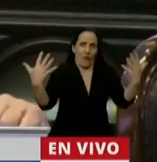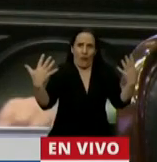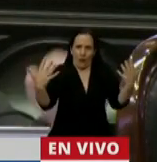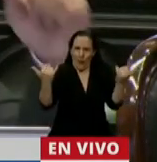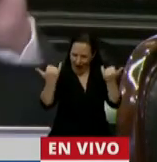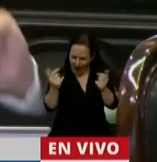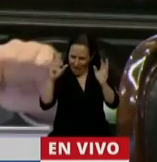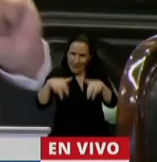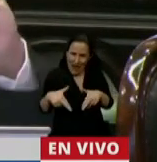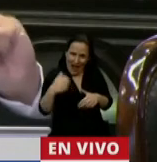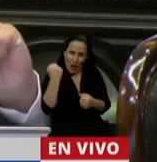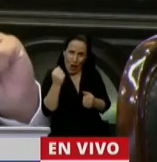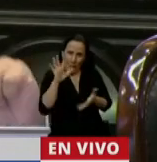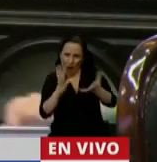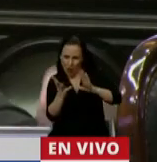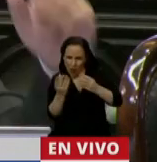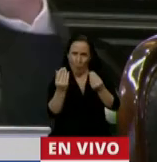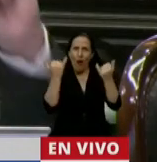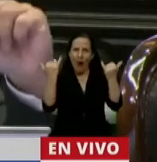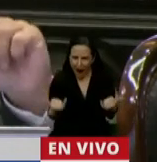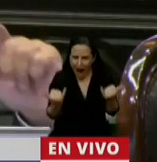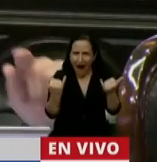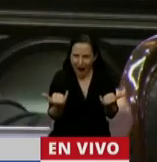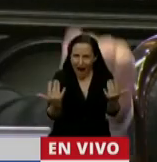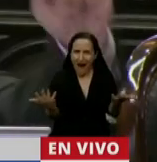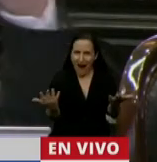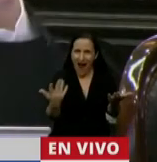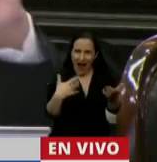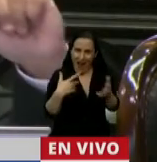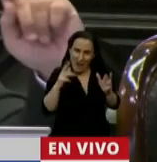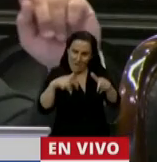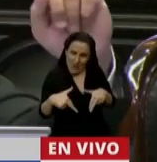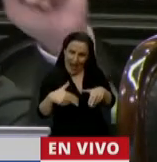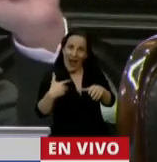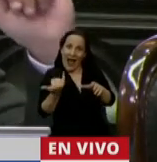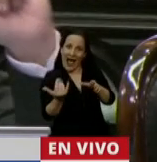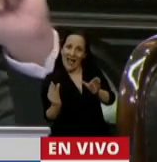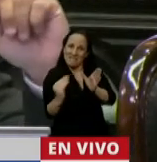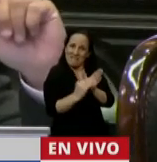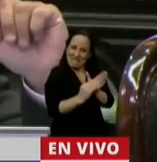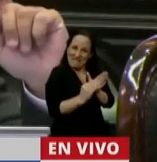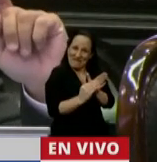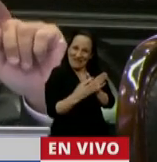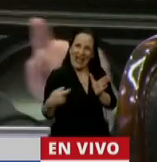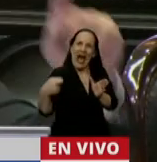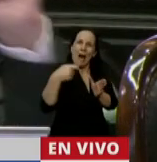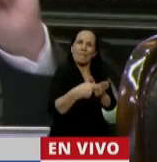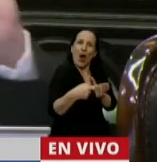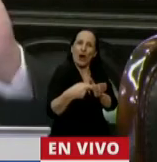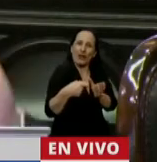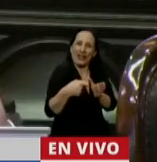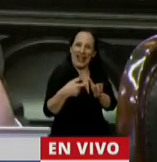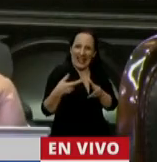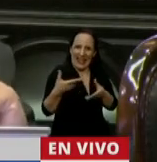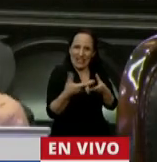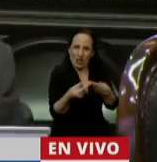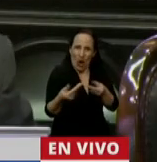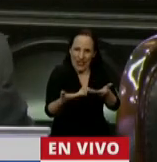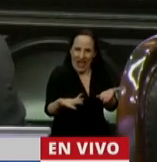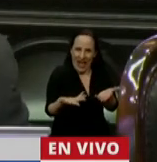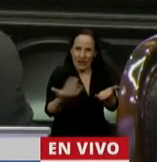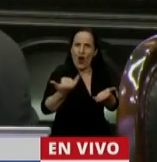pero después que sea implementado, porque también, como hemos comentado acá, hemos hablado de la ley de bosques, por ejemplo, que ya